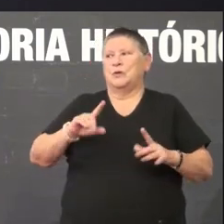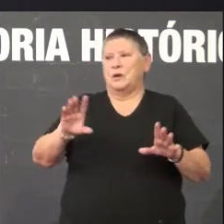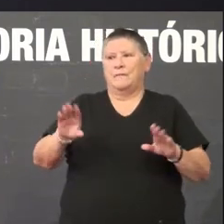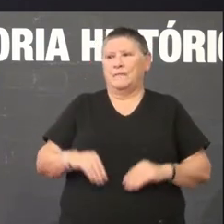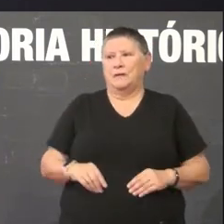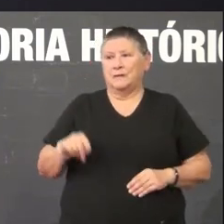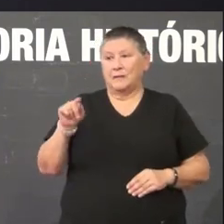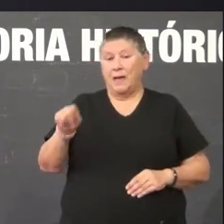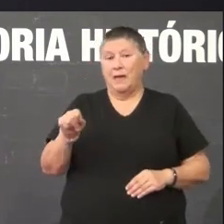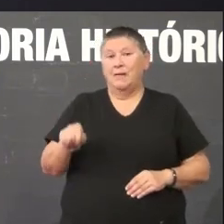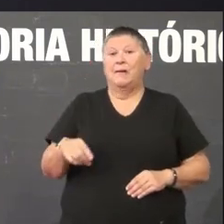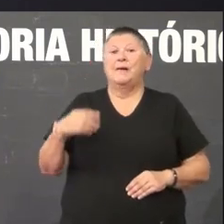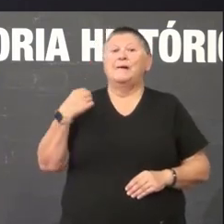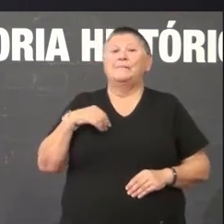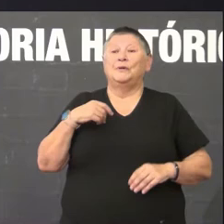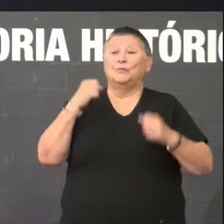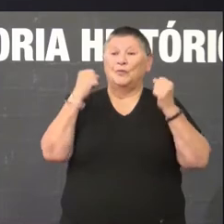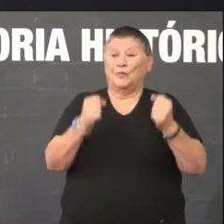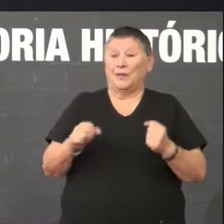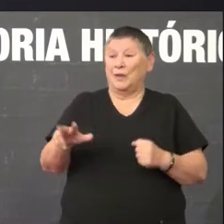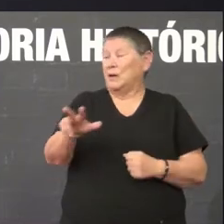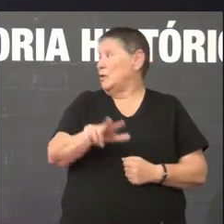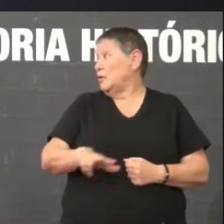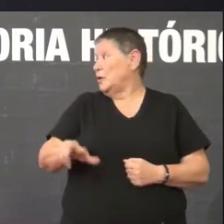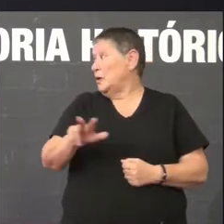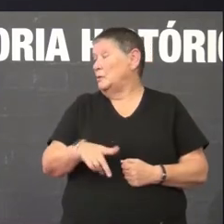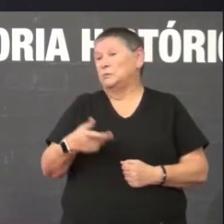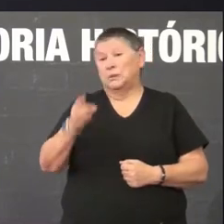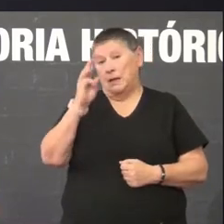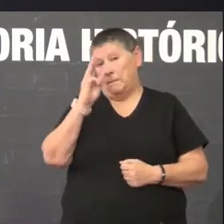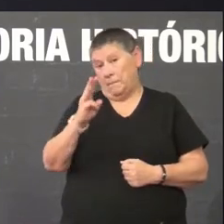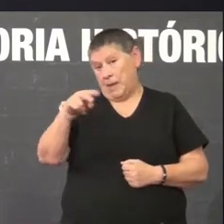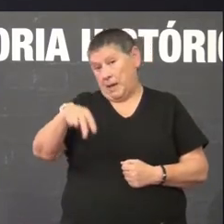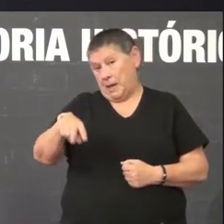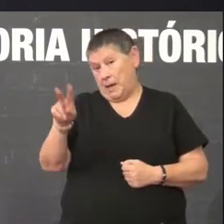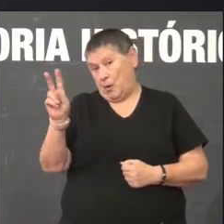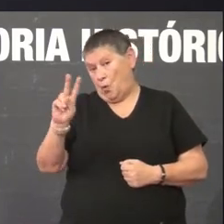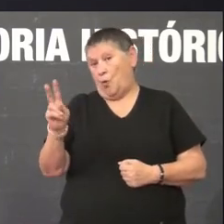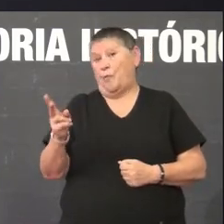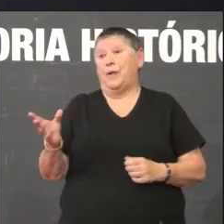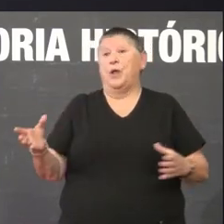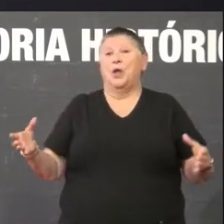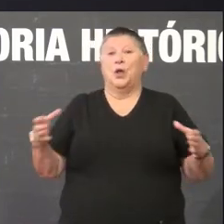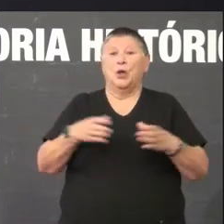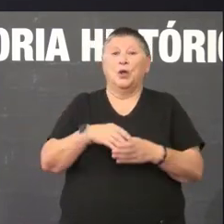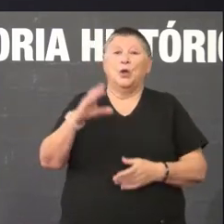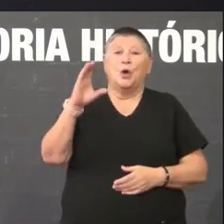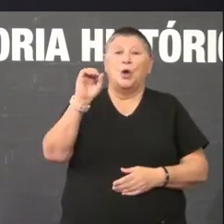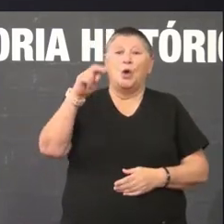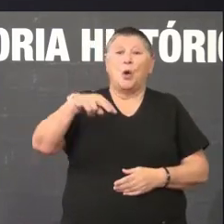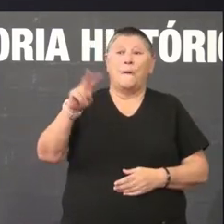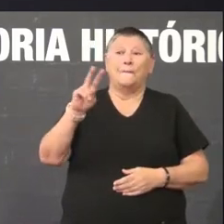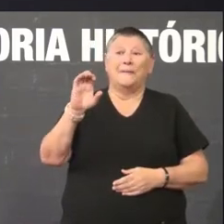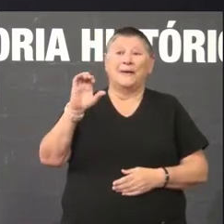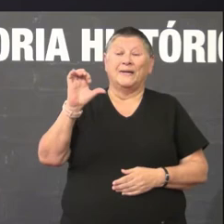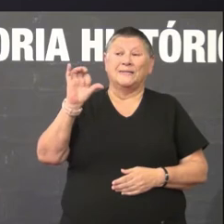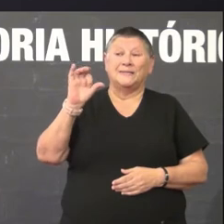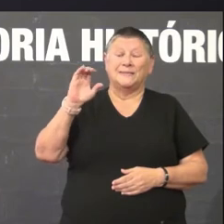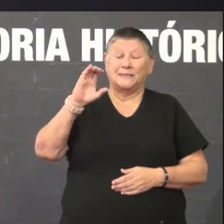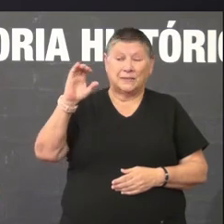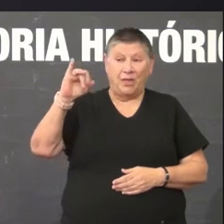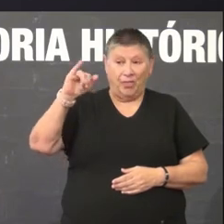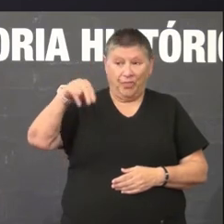las concesiones de las fuerzas nacionalistas, aquí el PNV, Convergencia entonces en Cataluña, y el propio